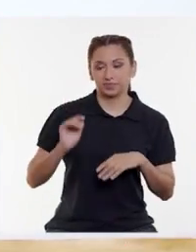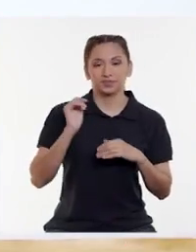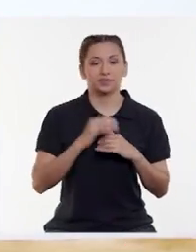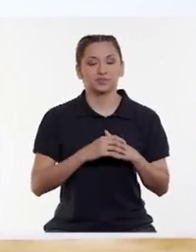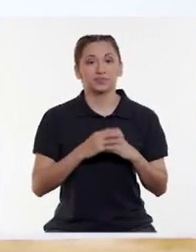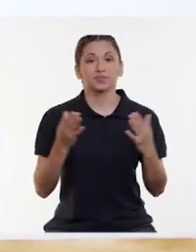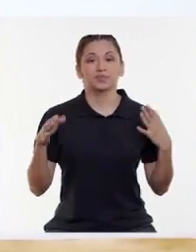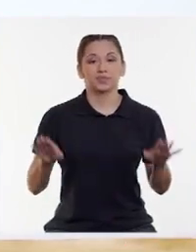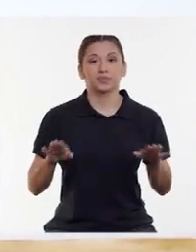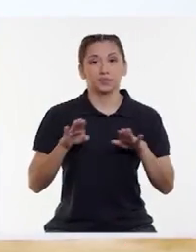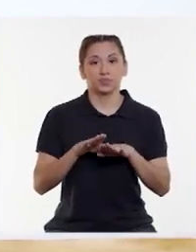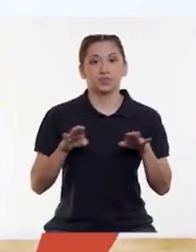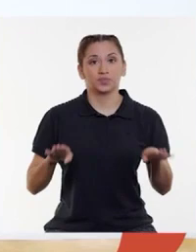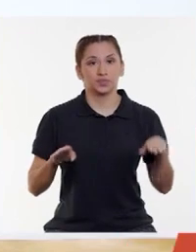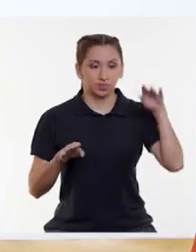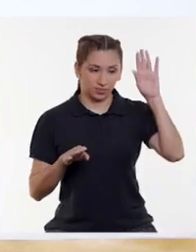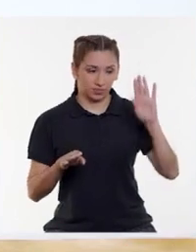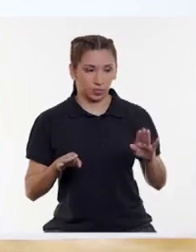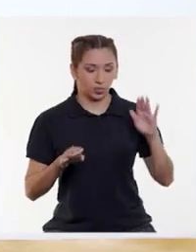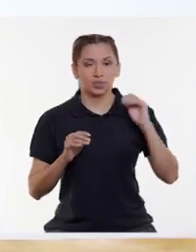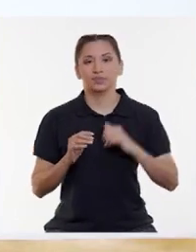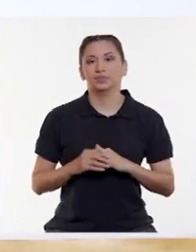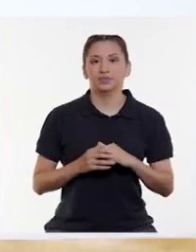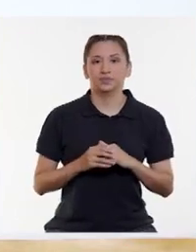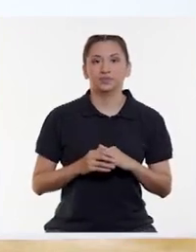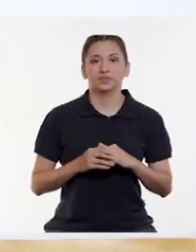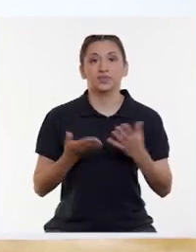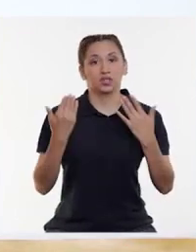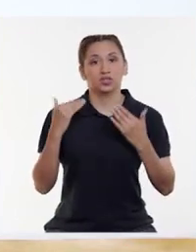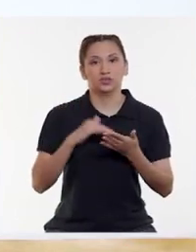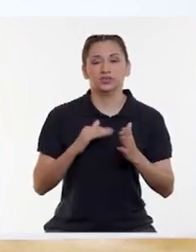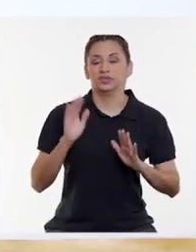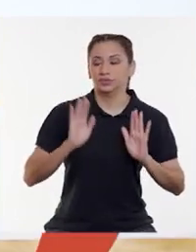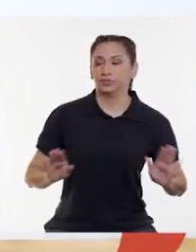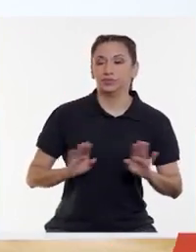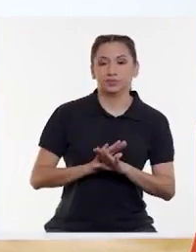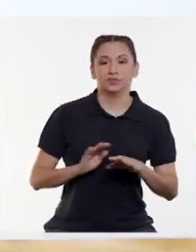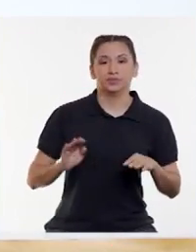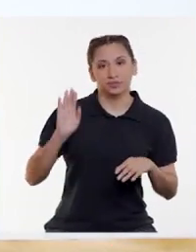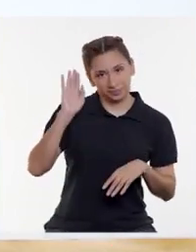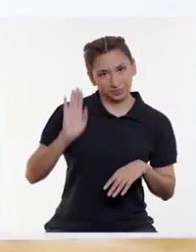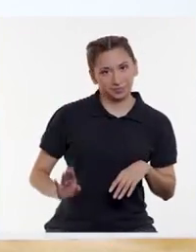arriba. Vamos de nuevo. Y el otro. Vamos, una más.